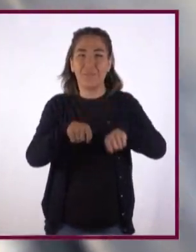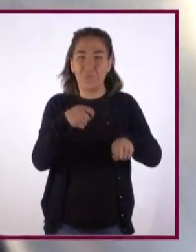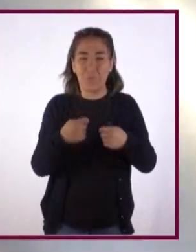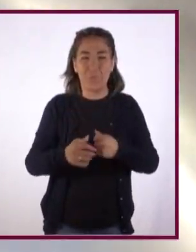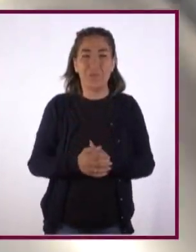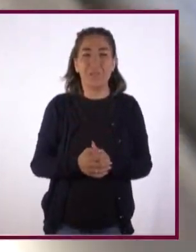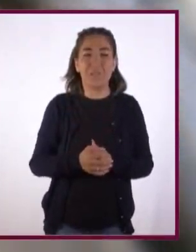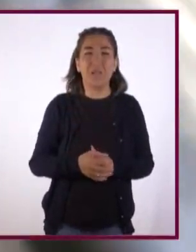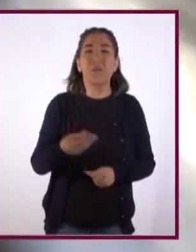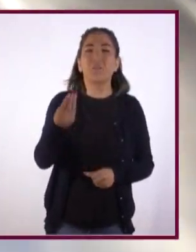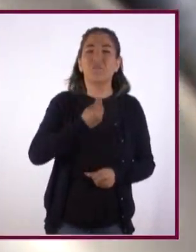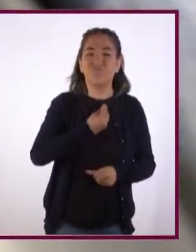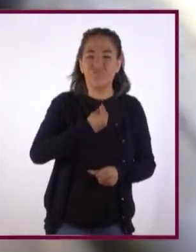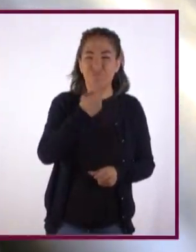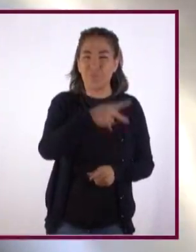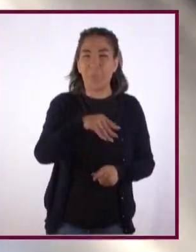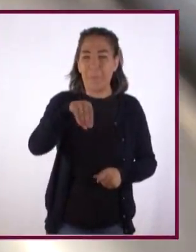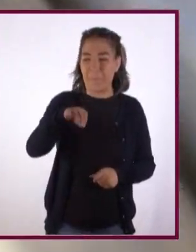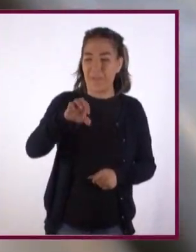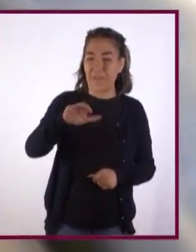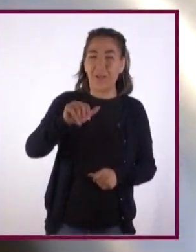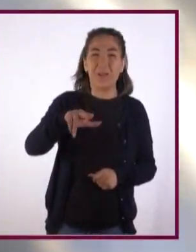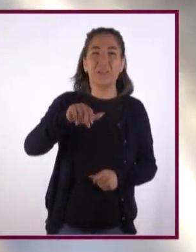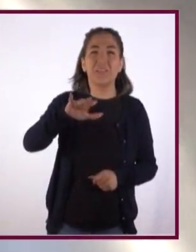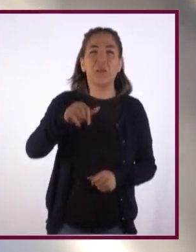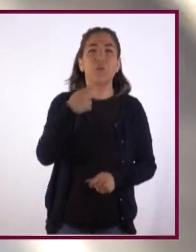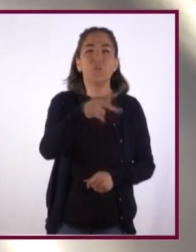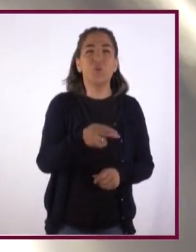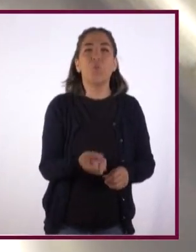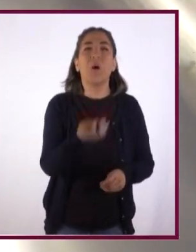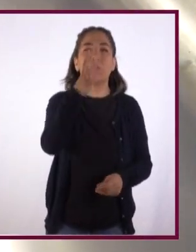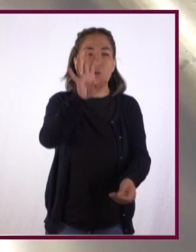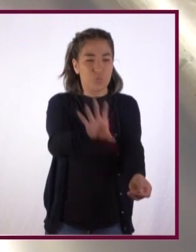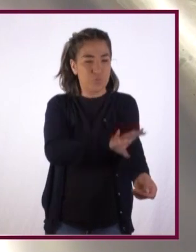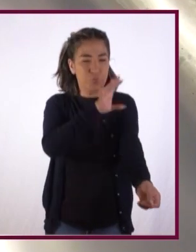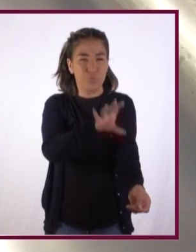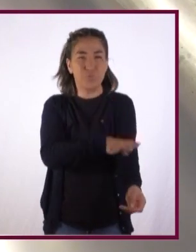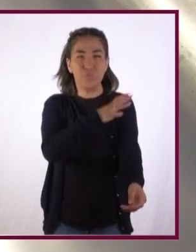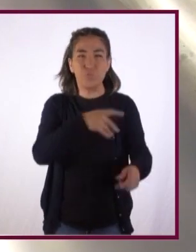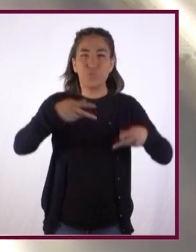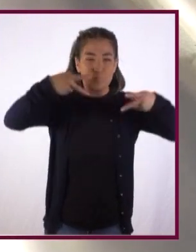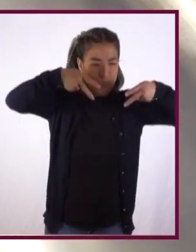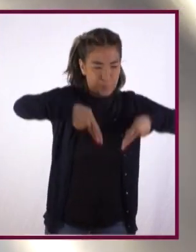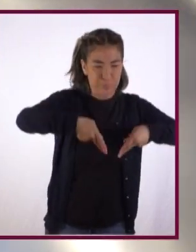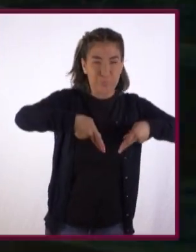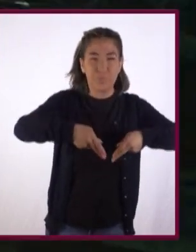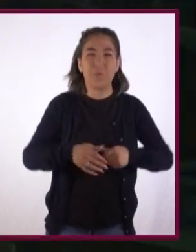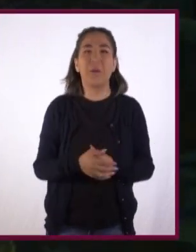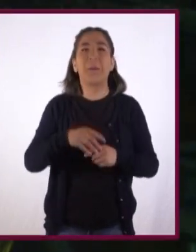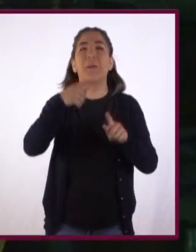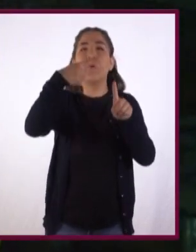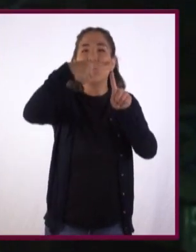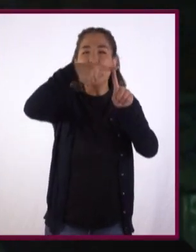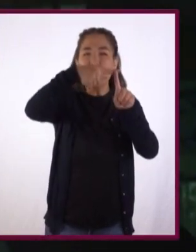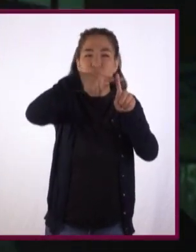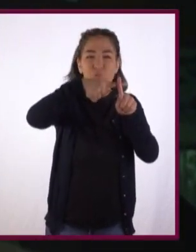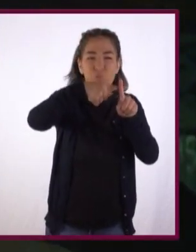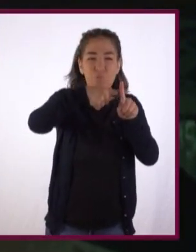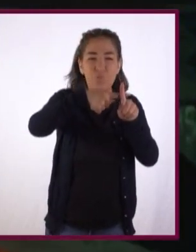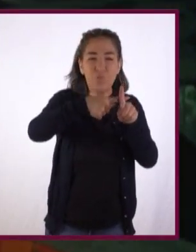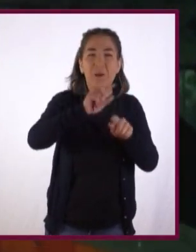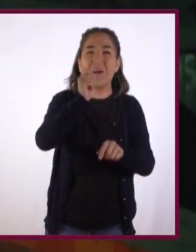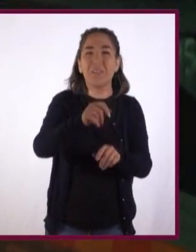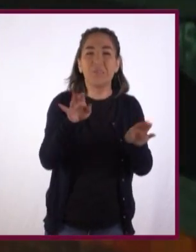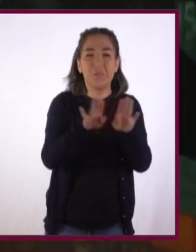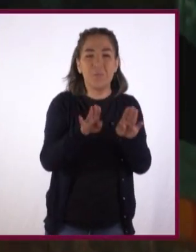elasticidad, otra que es la resistencia mecánica, es decir, cuánta carga puede soportar, sus propiedades bajo temperatura, que ahí